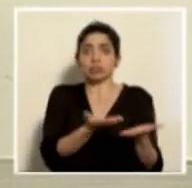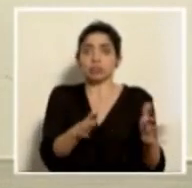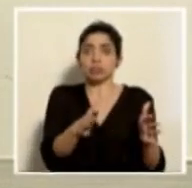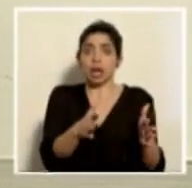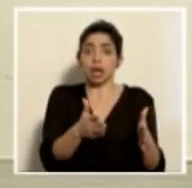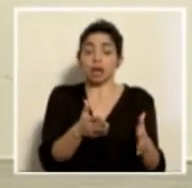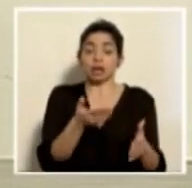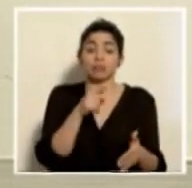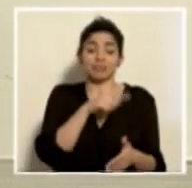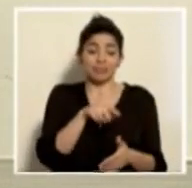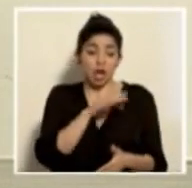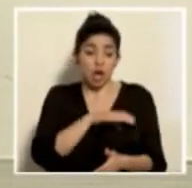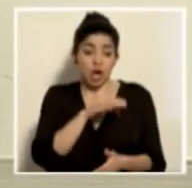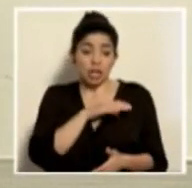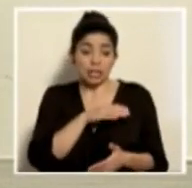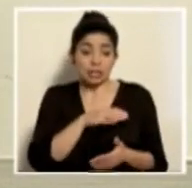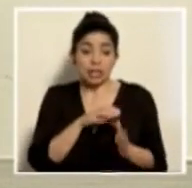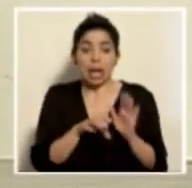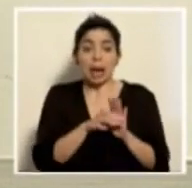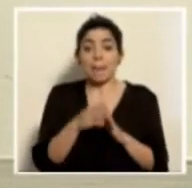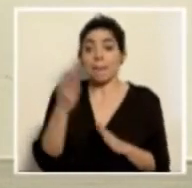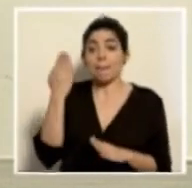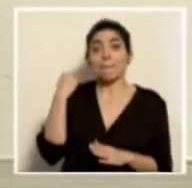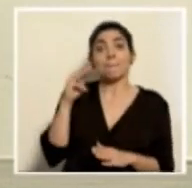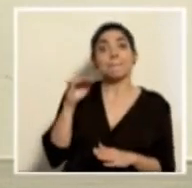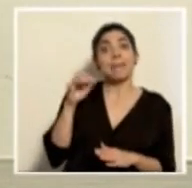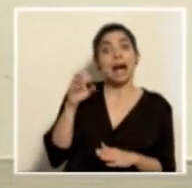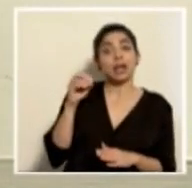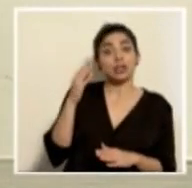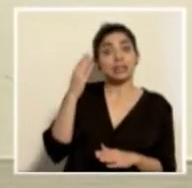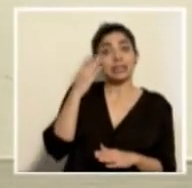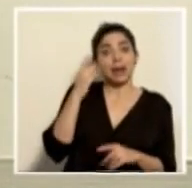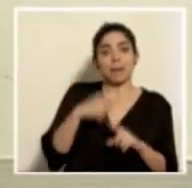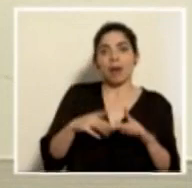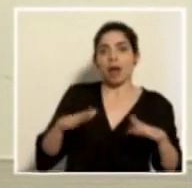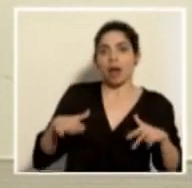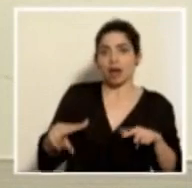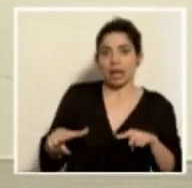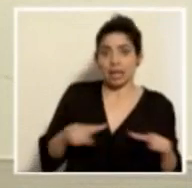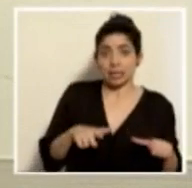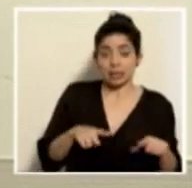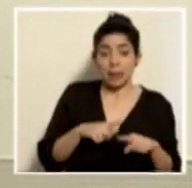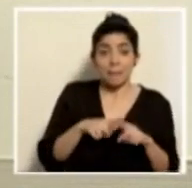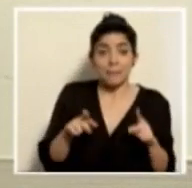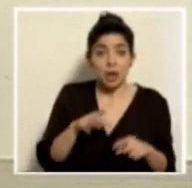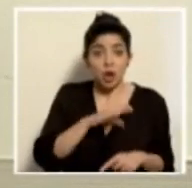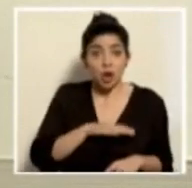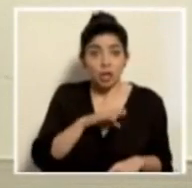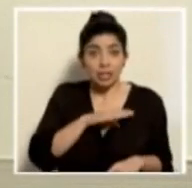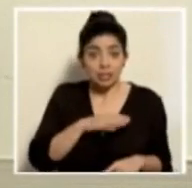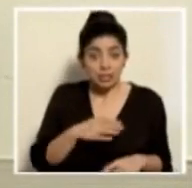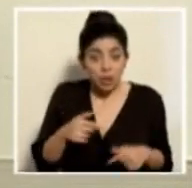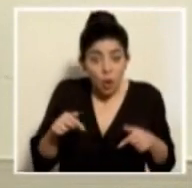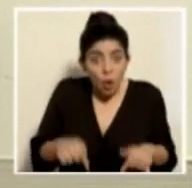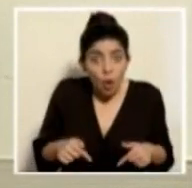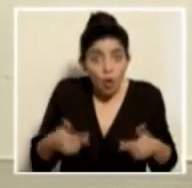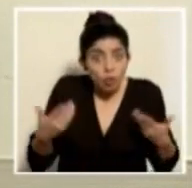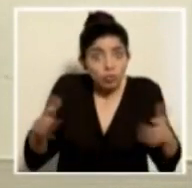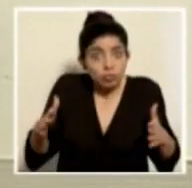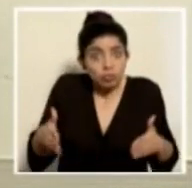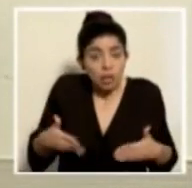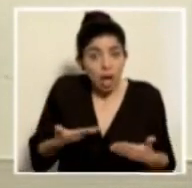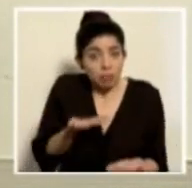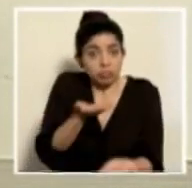esas condiciones en mayo, aunque las sabíamos, no estaban, pero las condiciones hoy ya están